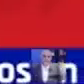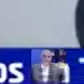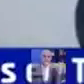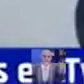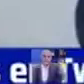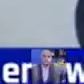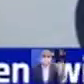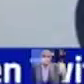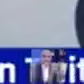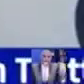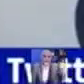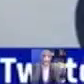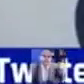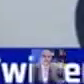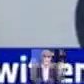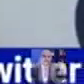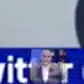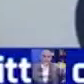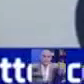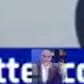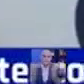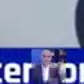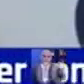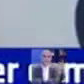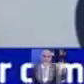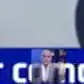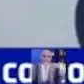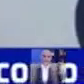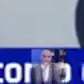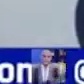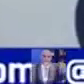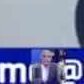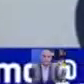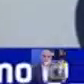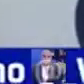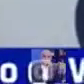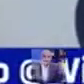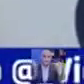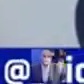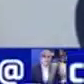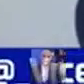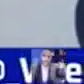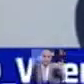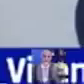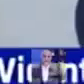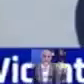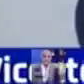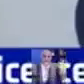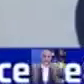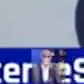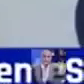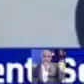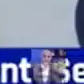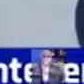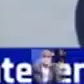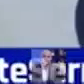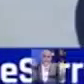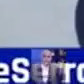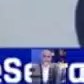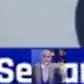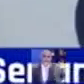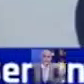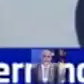pues es una bravata de parte de Lili Téllez y también un desafío ya de las formas